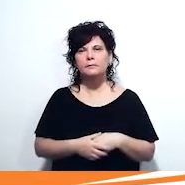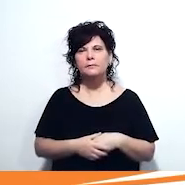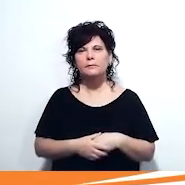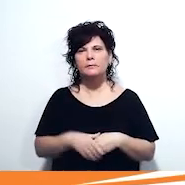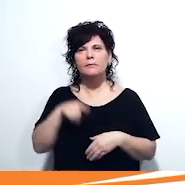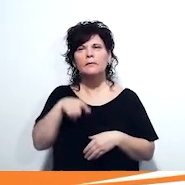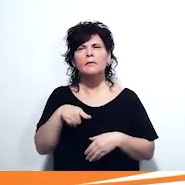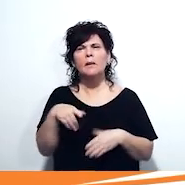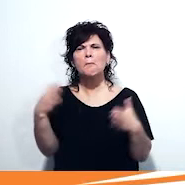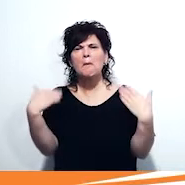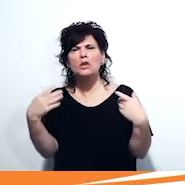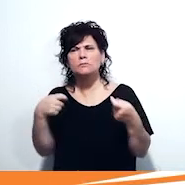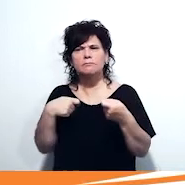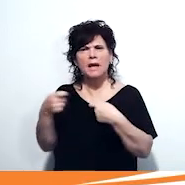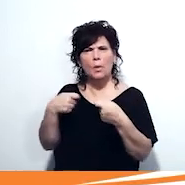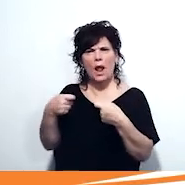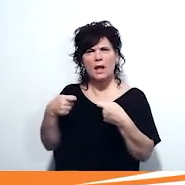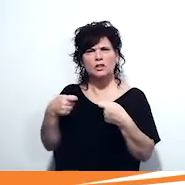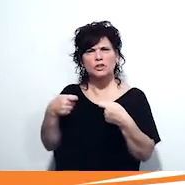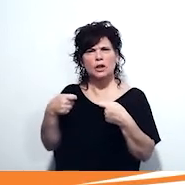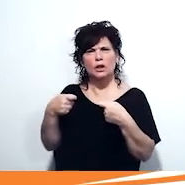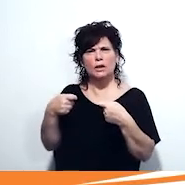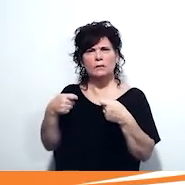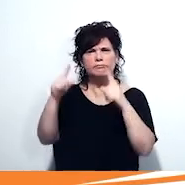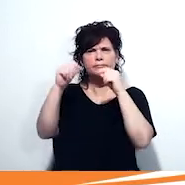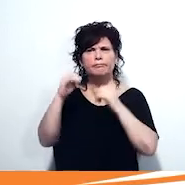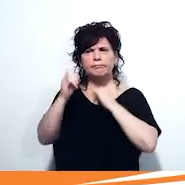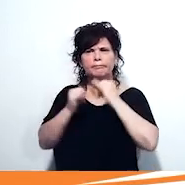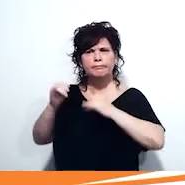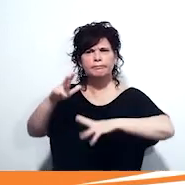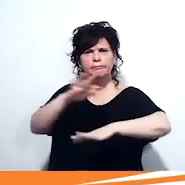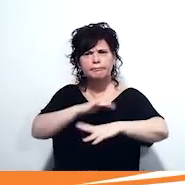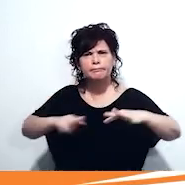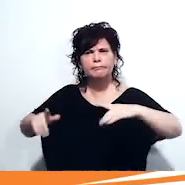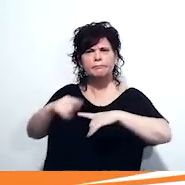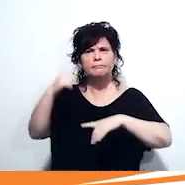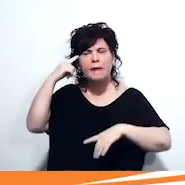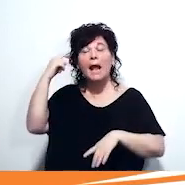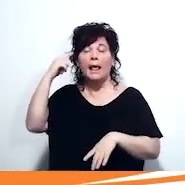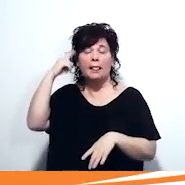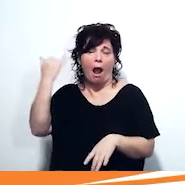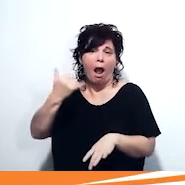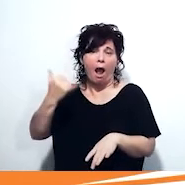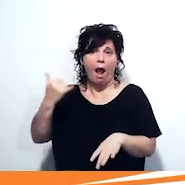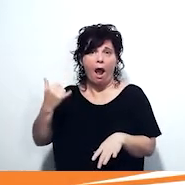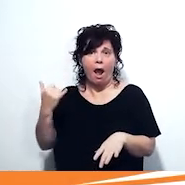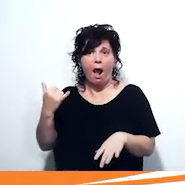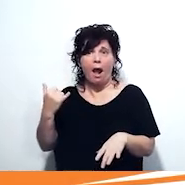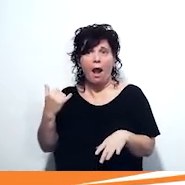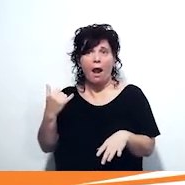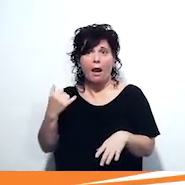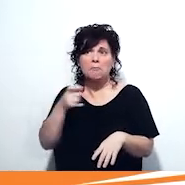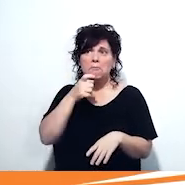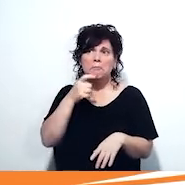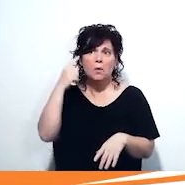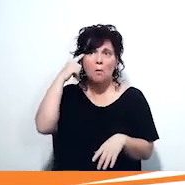¿Cómo tendrían que ser estas posibles regulaciones de flujo de datos a nivel global? Hay muchas ideas, diverge bastante